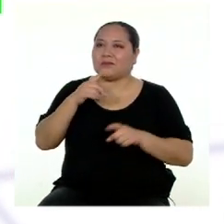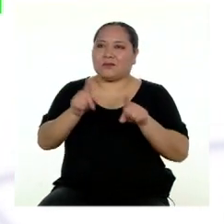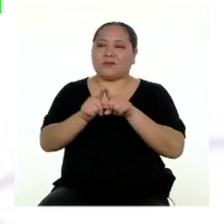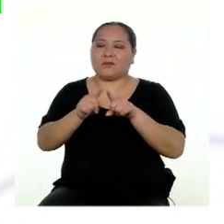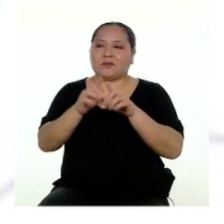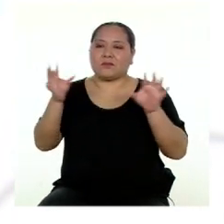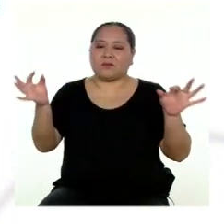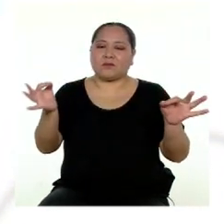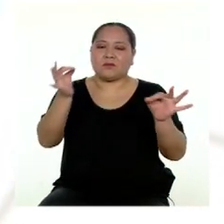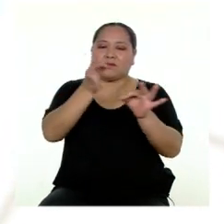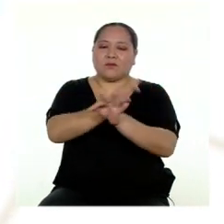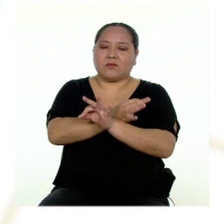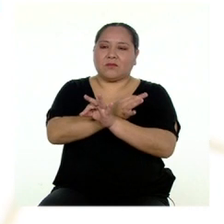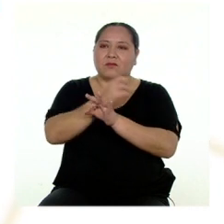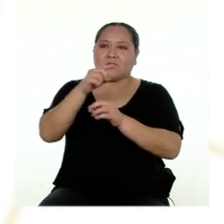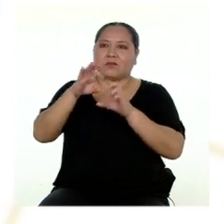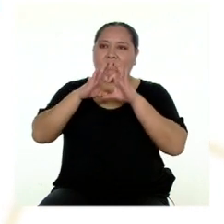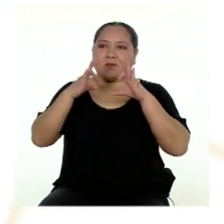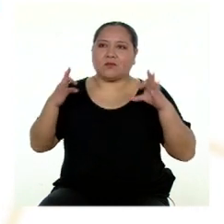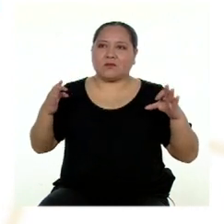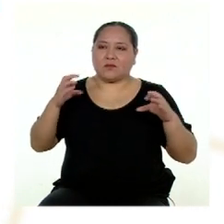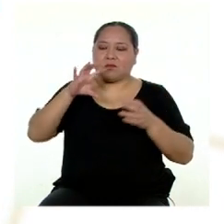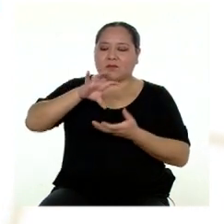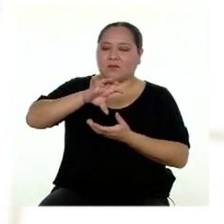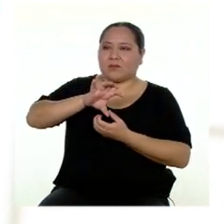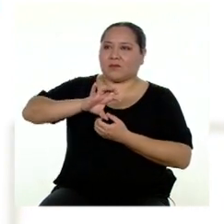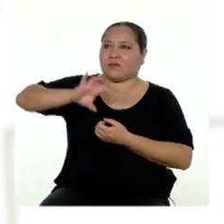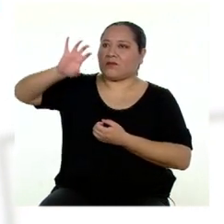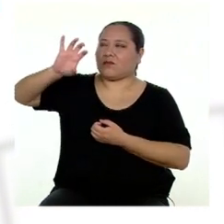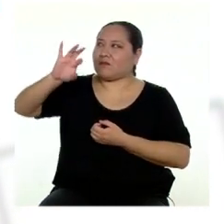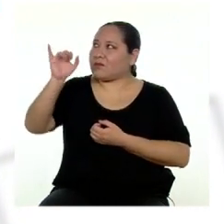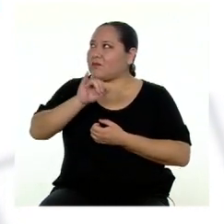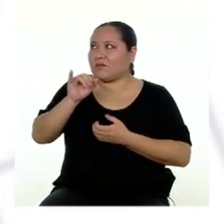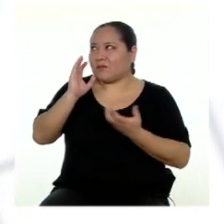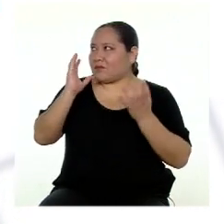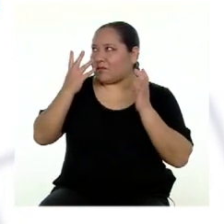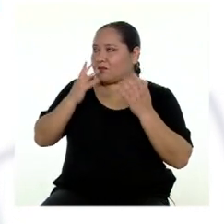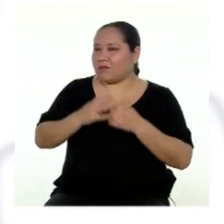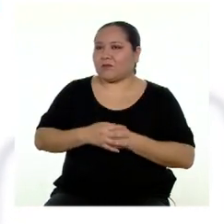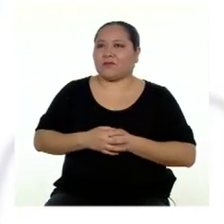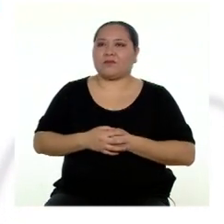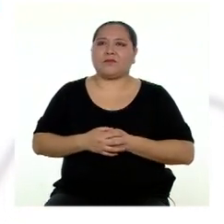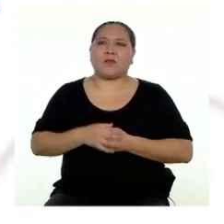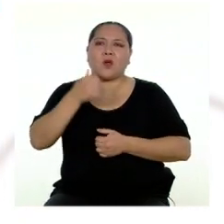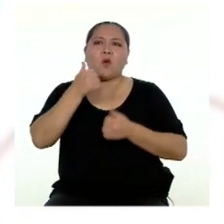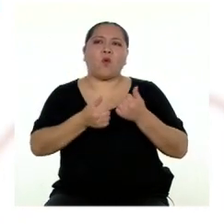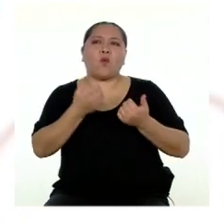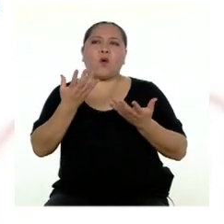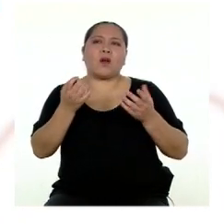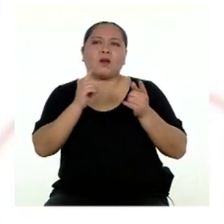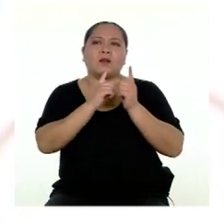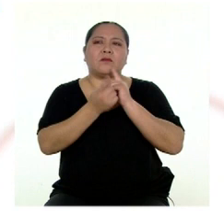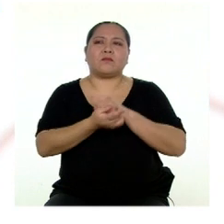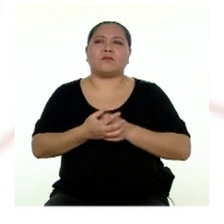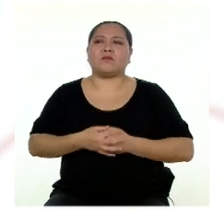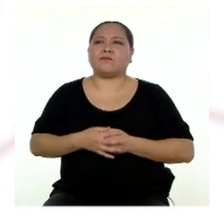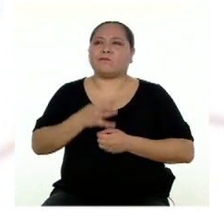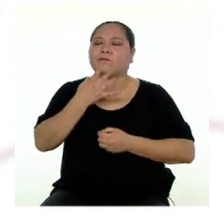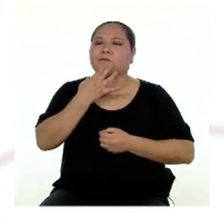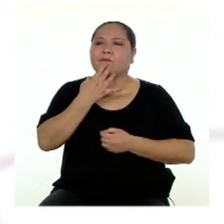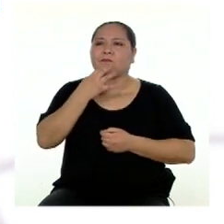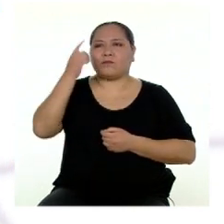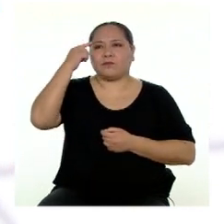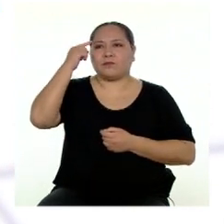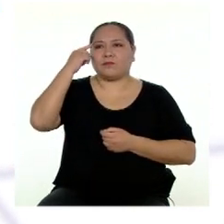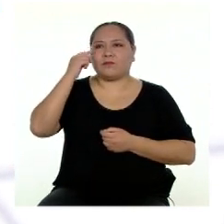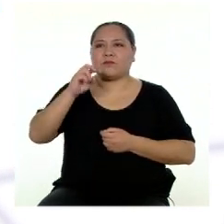las frases en el cuadrado mágico del medio por otros que valgan lo mismo, ¿no? Exacto. ¿Cuál quieres cambiar? Bueno, pensé